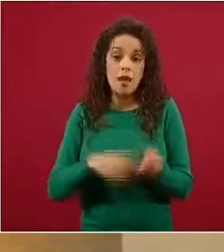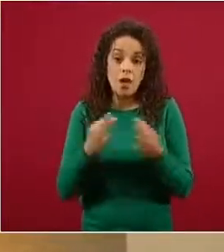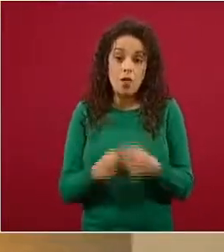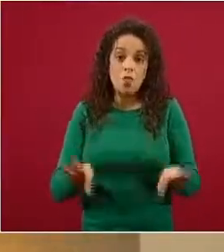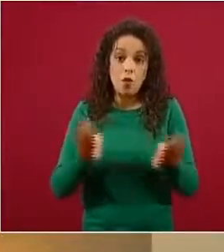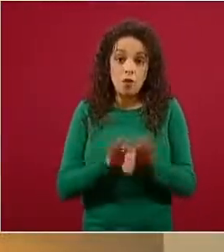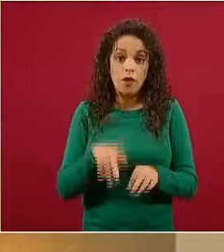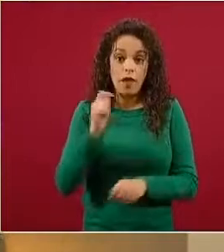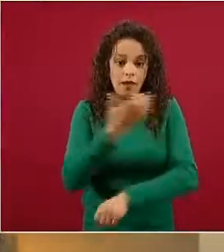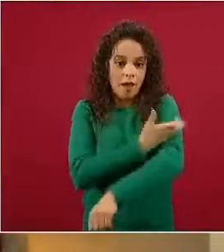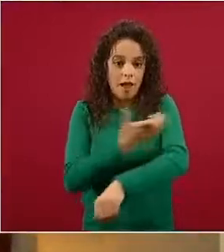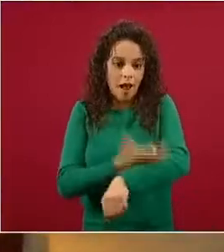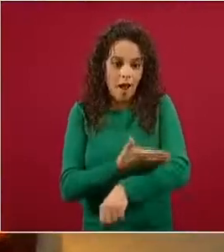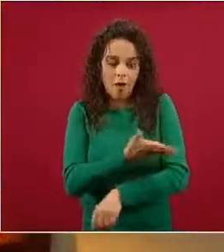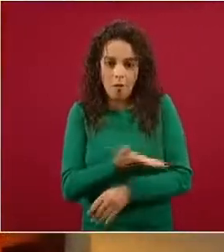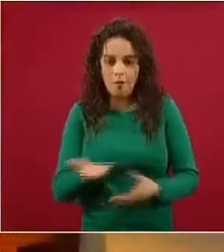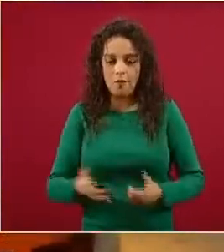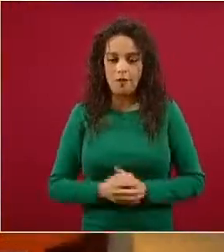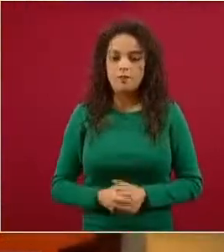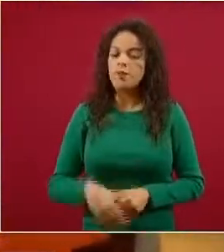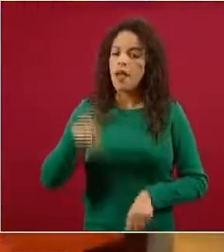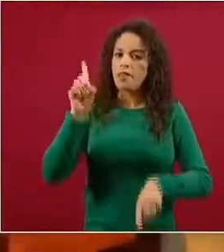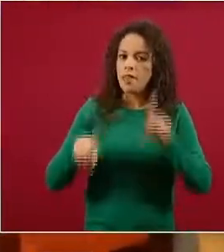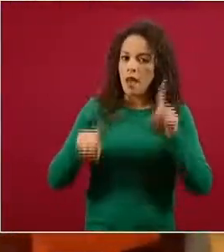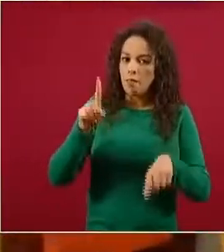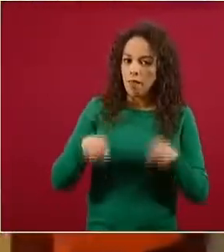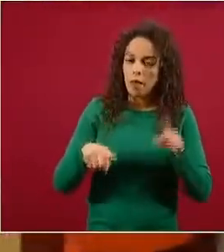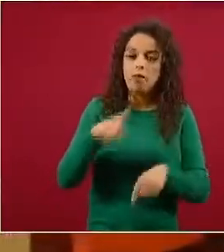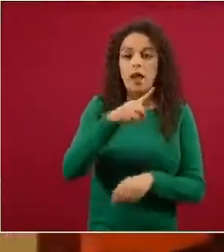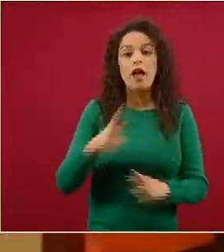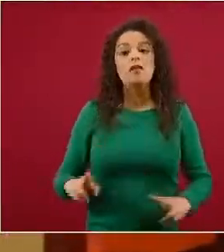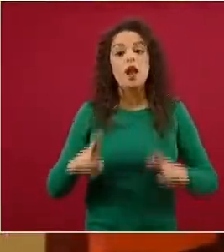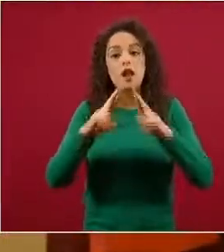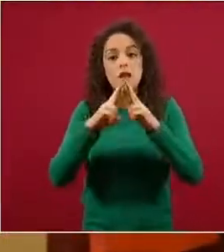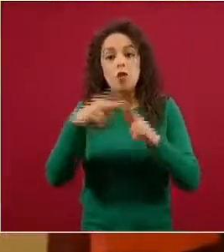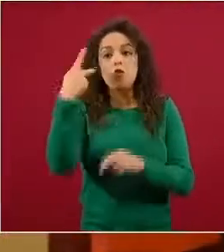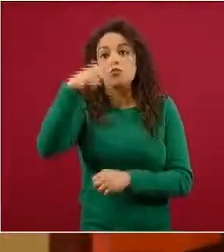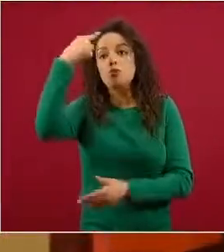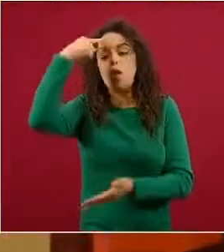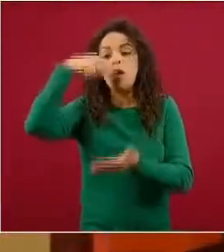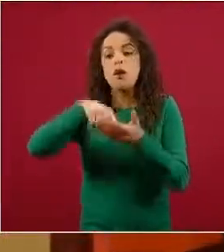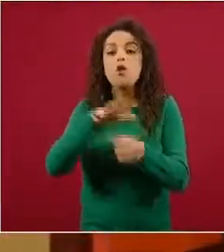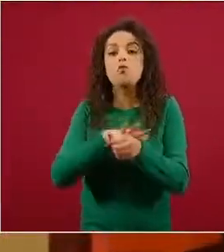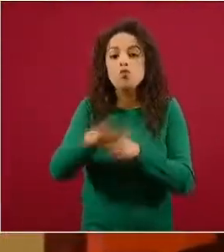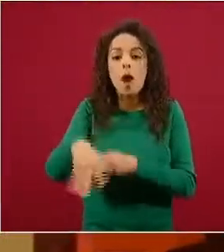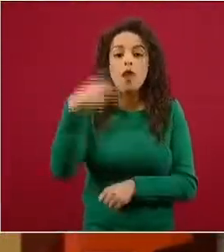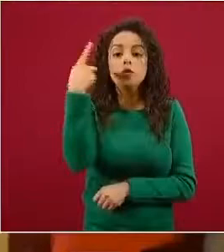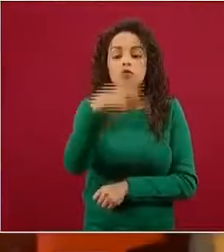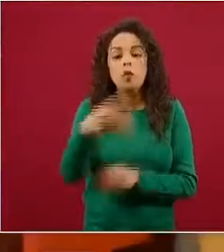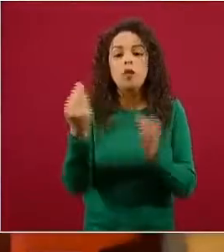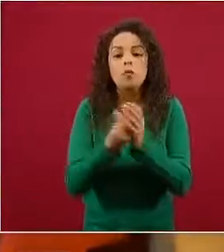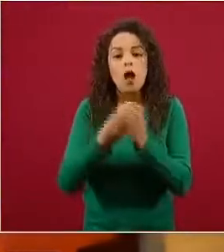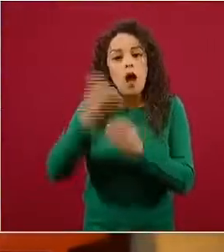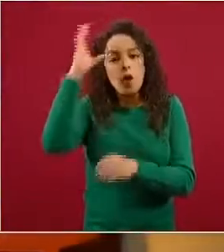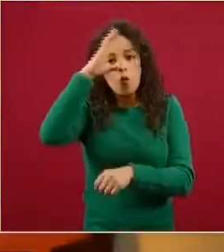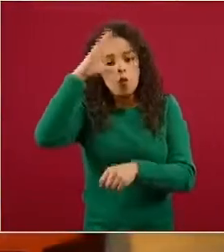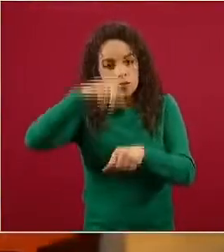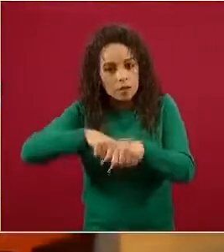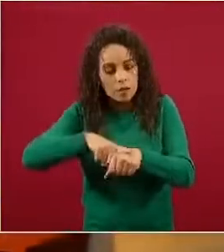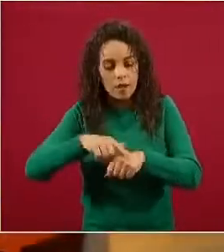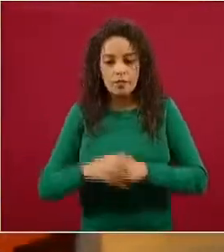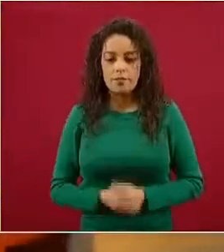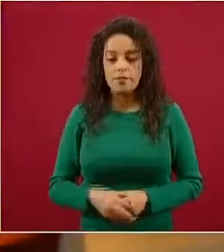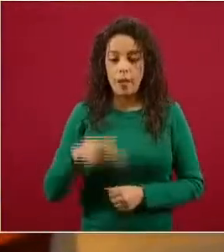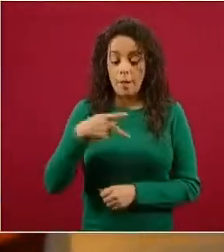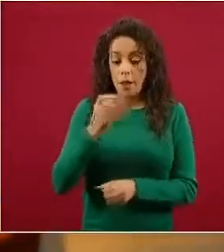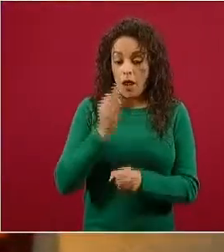la emoción que presenta el doliente. Y es una etapa en la que también es importante que el doliente